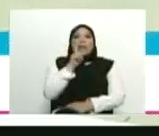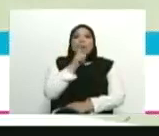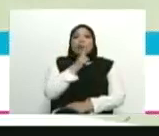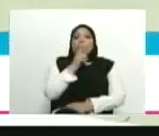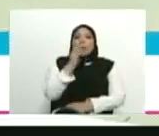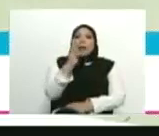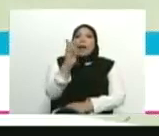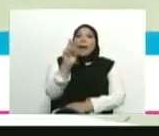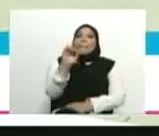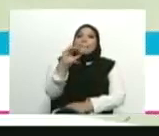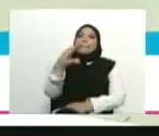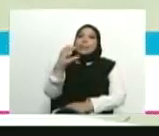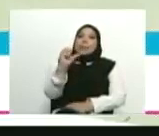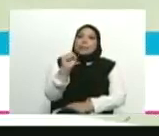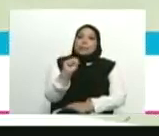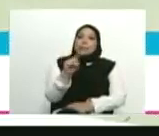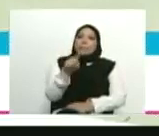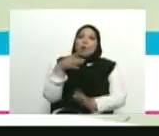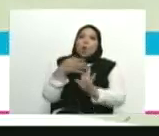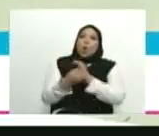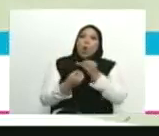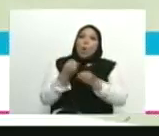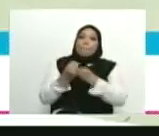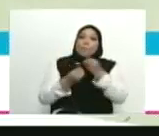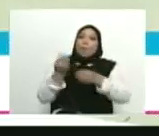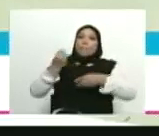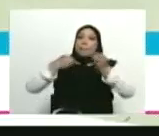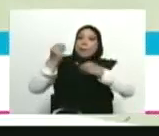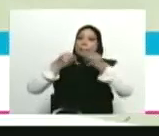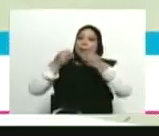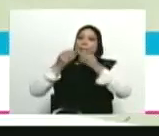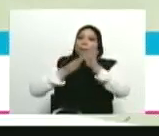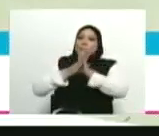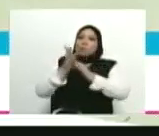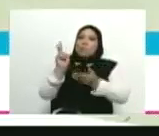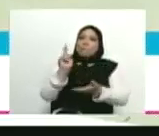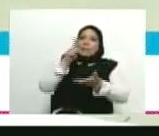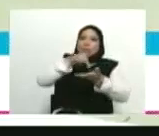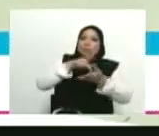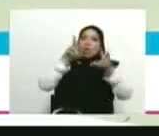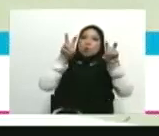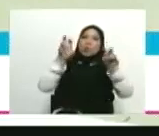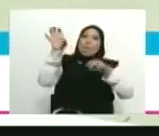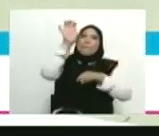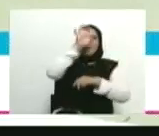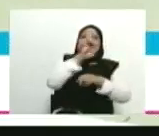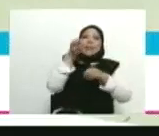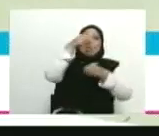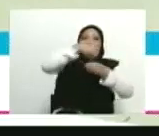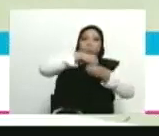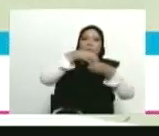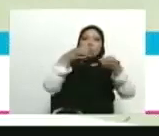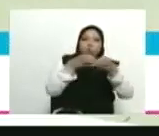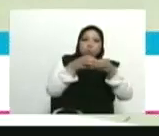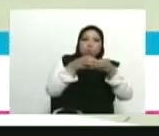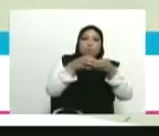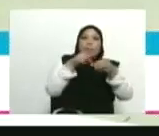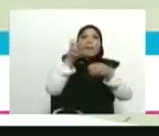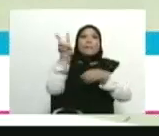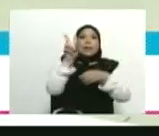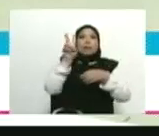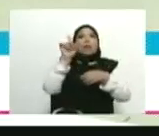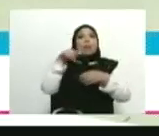BRICS ampliar, dándole participación a nuevos países, Venezuela hizo